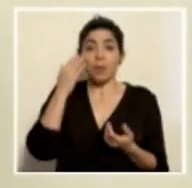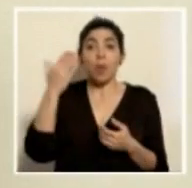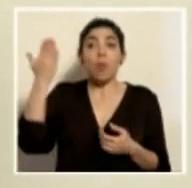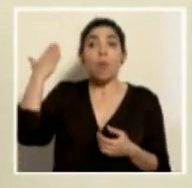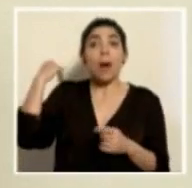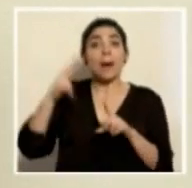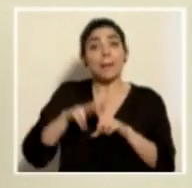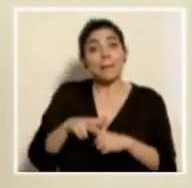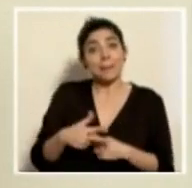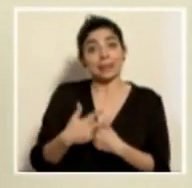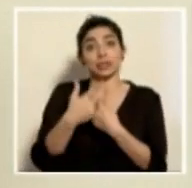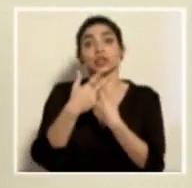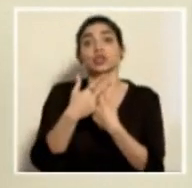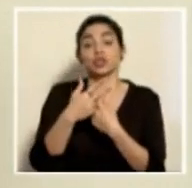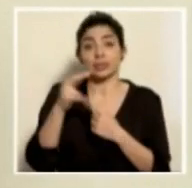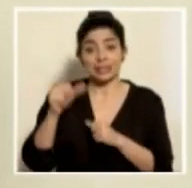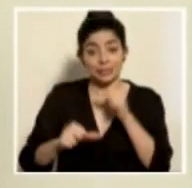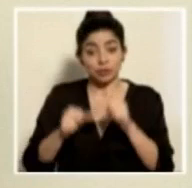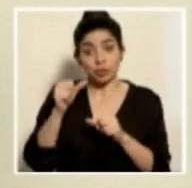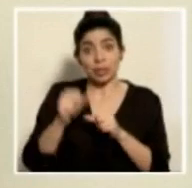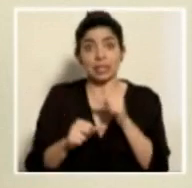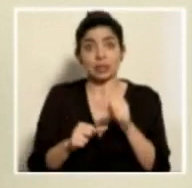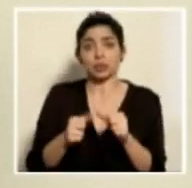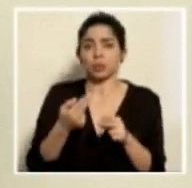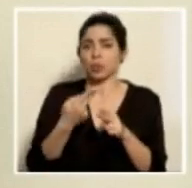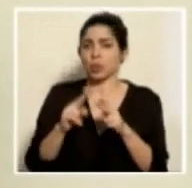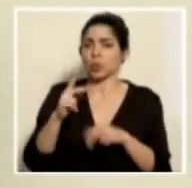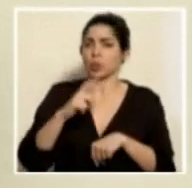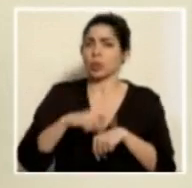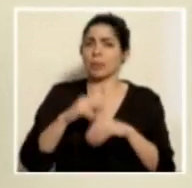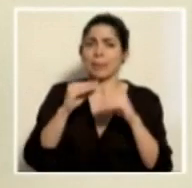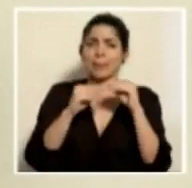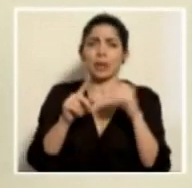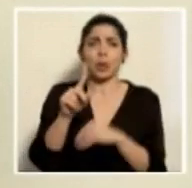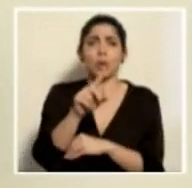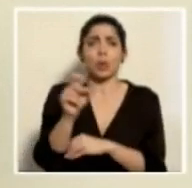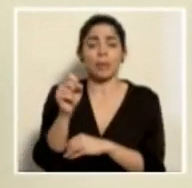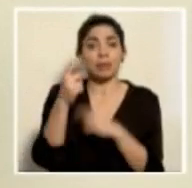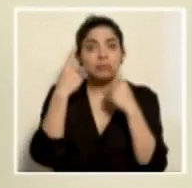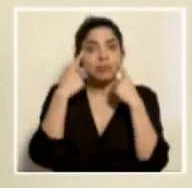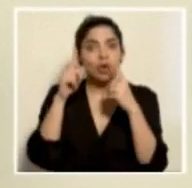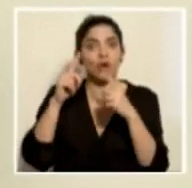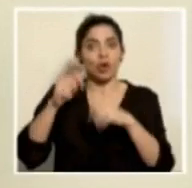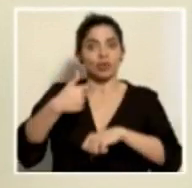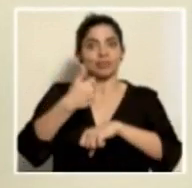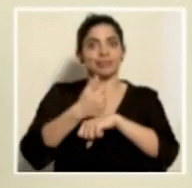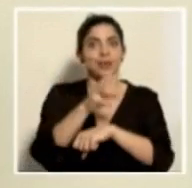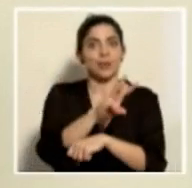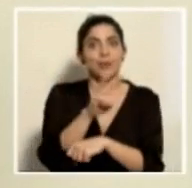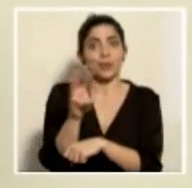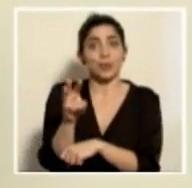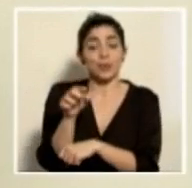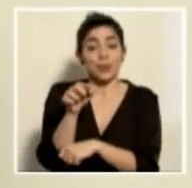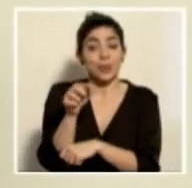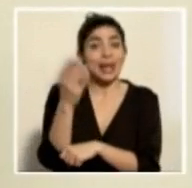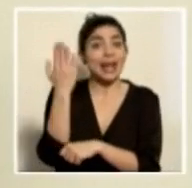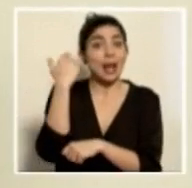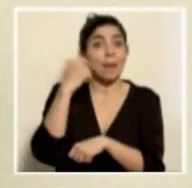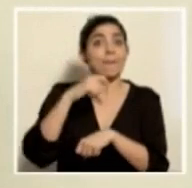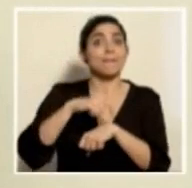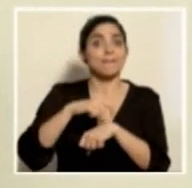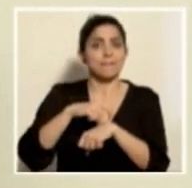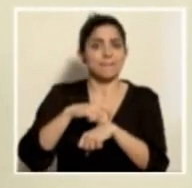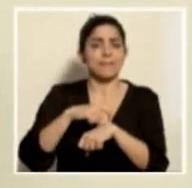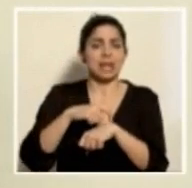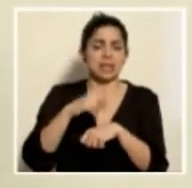inició, en poco tiempo, menos de un mes, se logró tener una plataforma y en aquel momento sí se